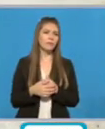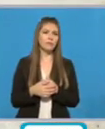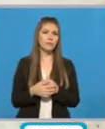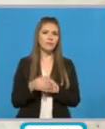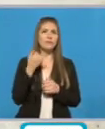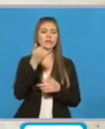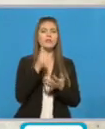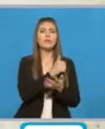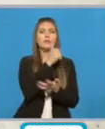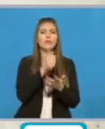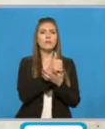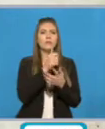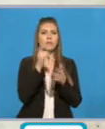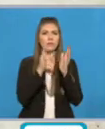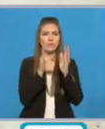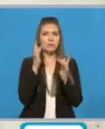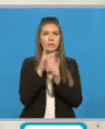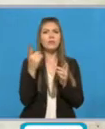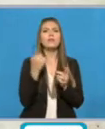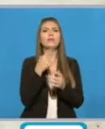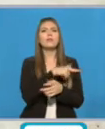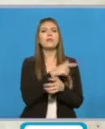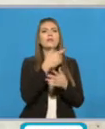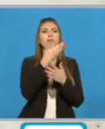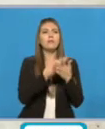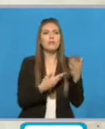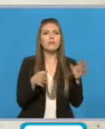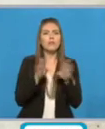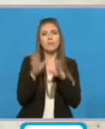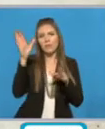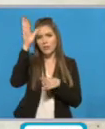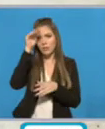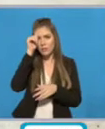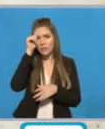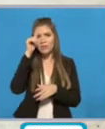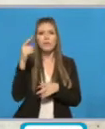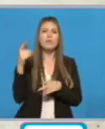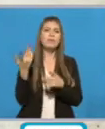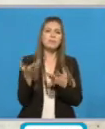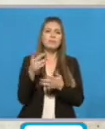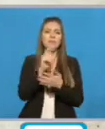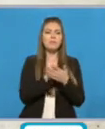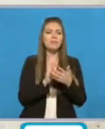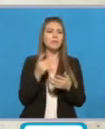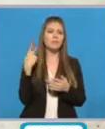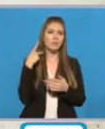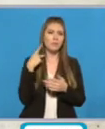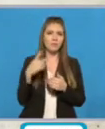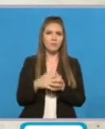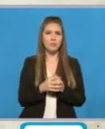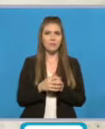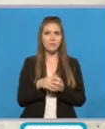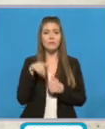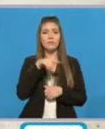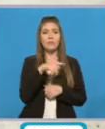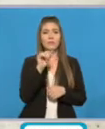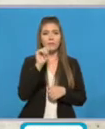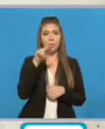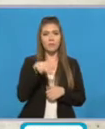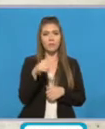La ciudad de Dios, que es un tratado más bien de tipo teológico-político. Bueno, San